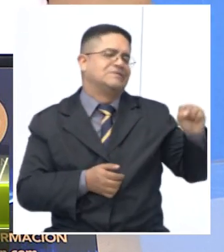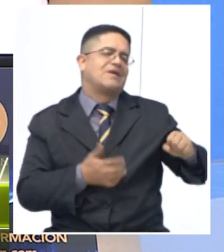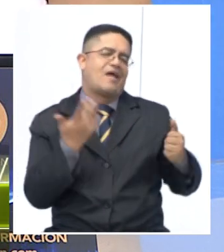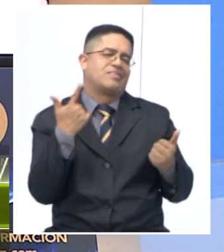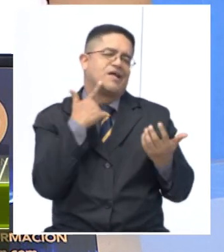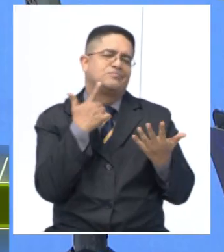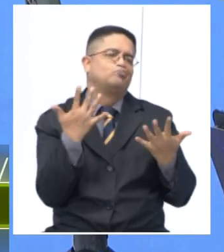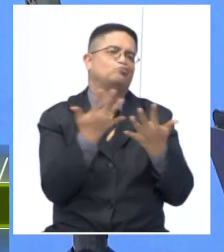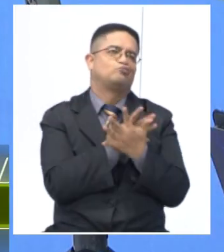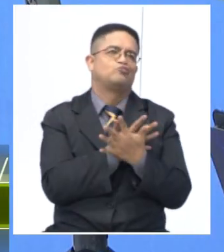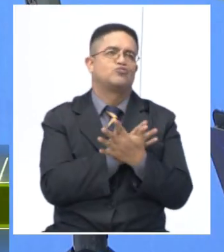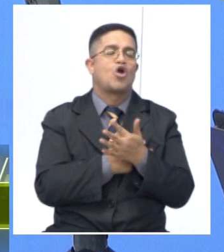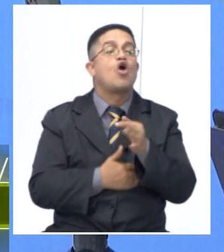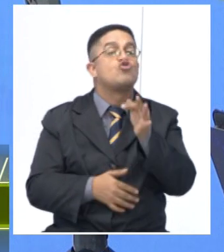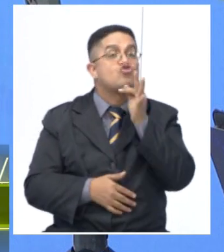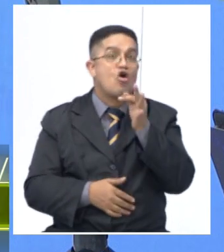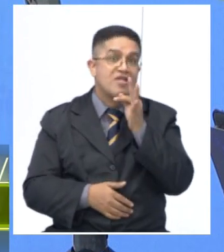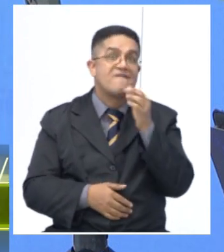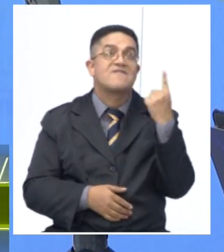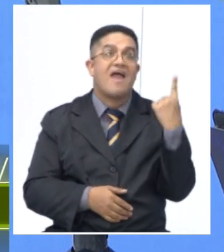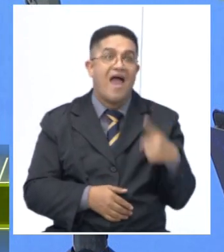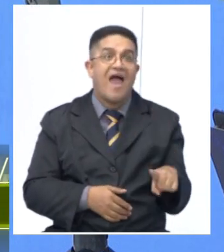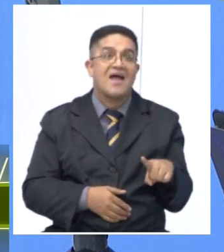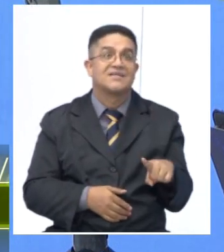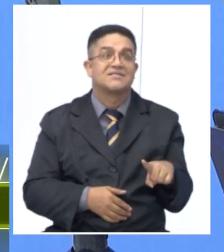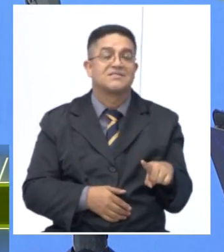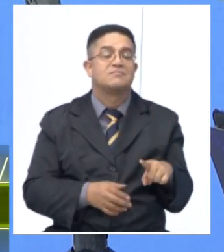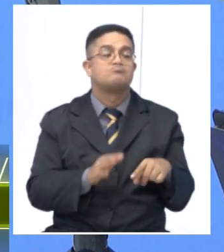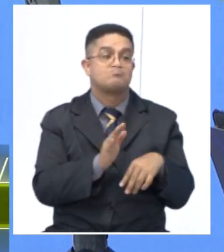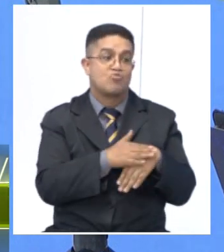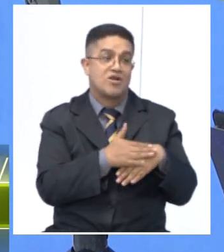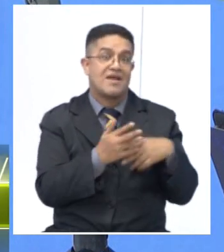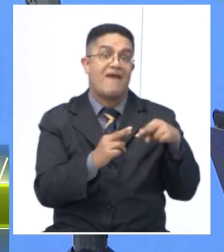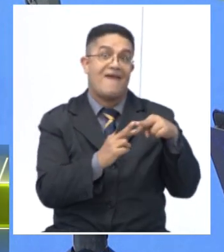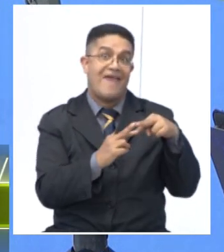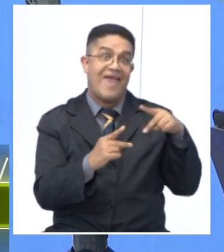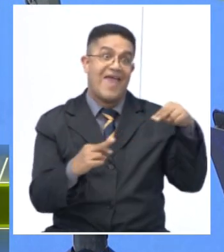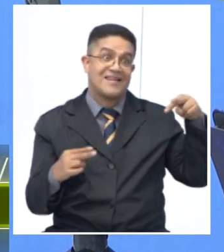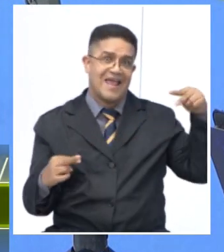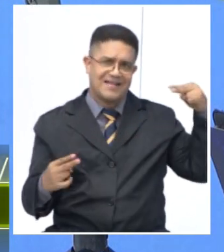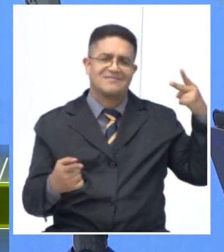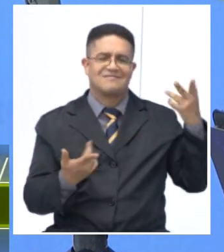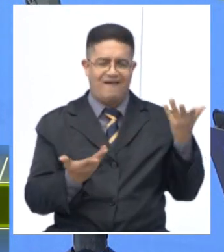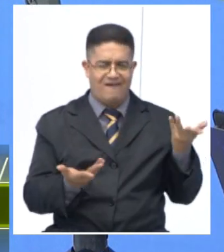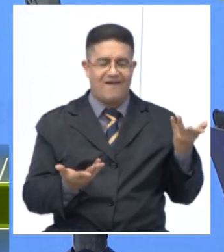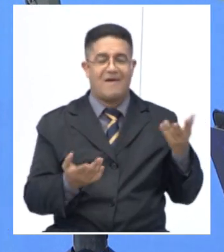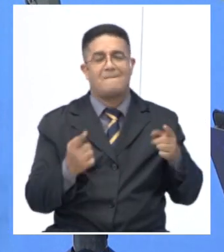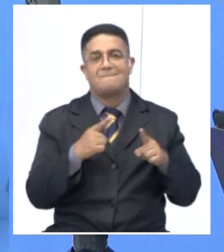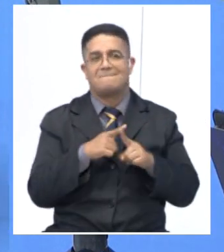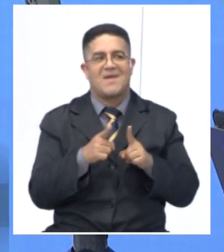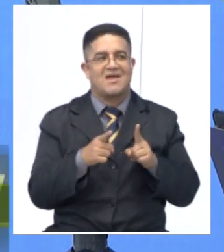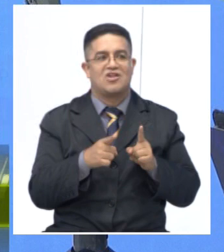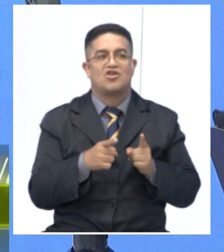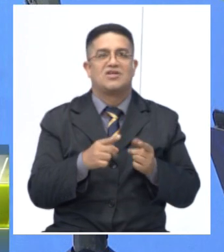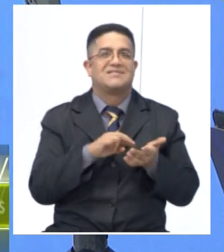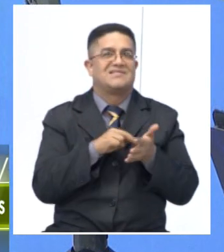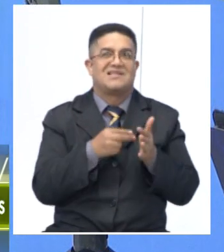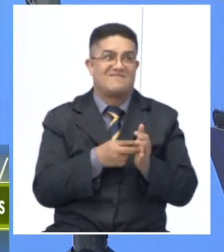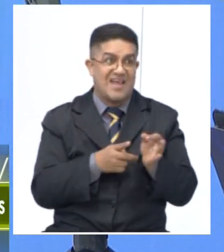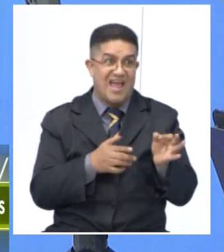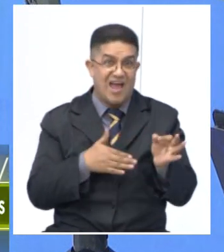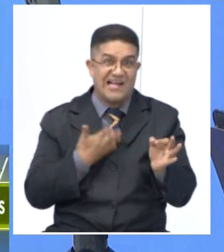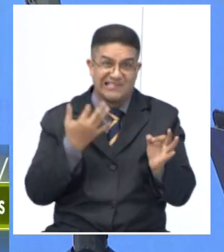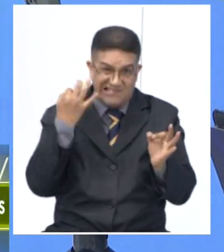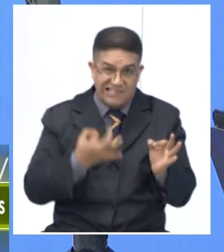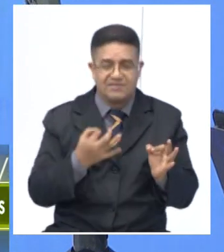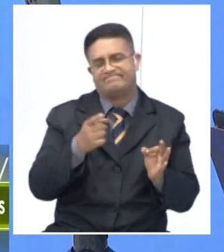hay un alto índice, porque evidentemente la parte genética influye, ¿ok? Pero nada es excluyente, y de aquí la importancia